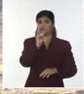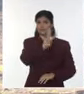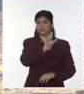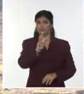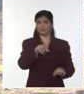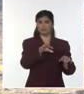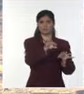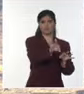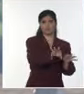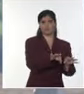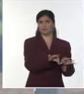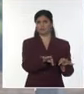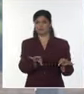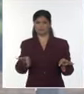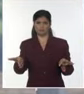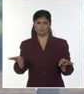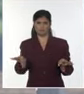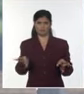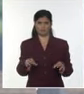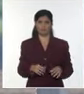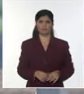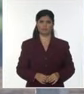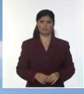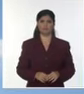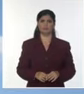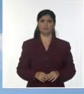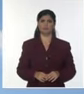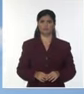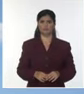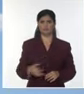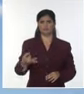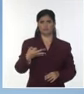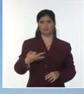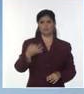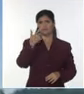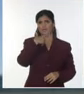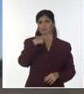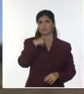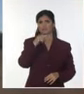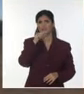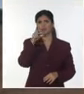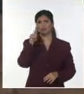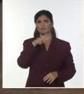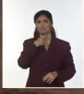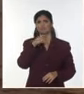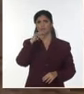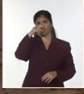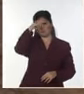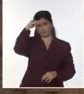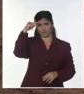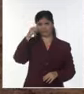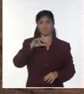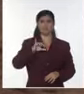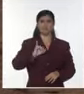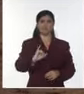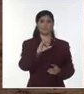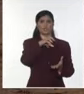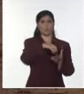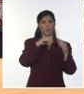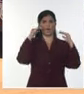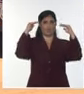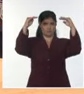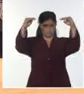en Alcalde Mayor, tierras del municipio de Abreu, ocupará el sexto parque solar fotovoltaico erigido en la